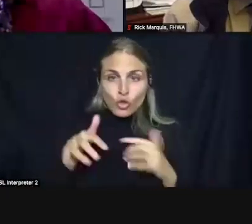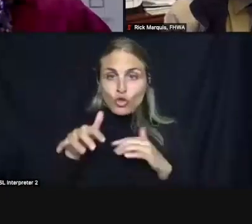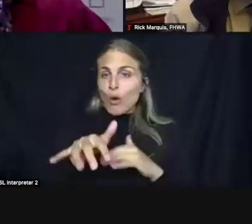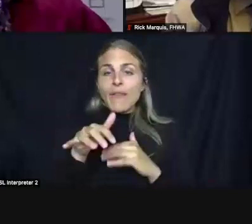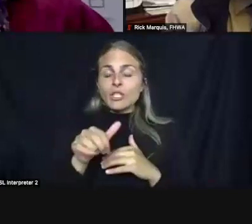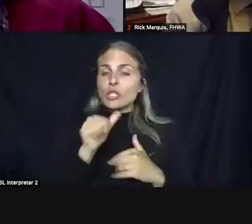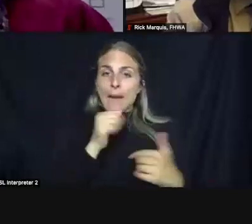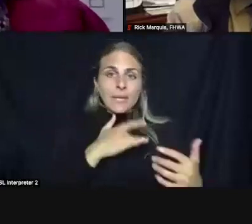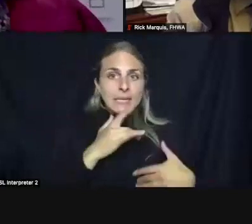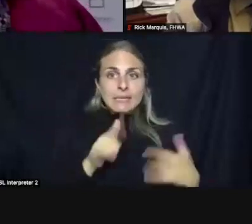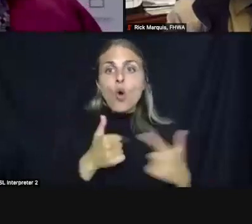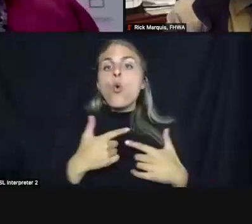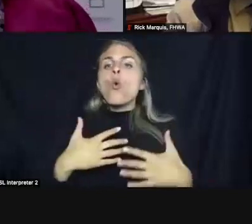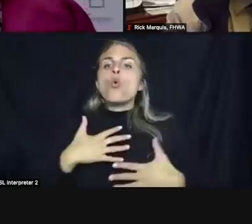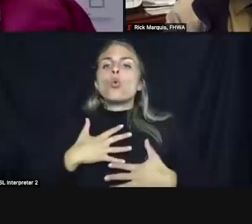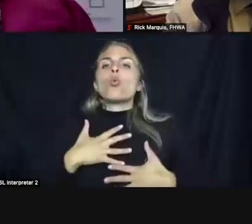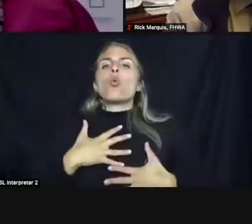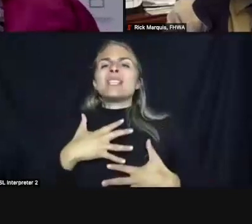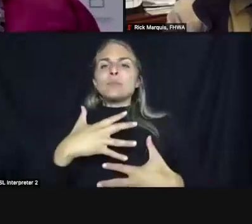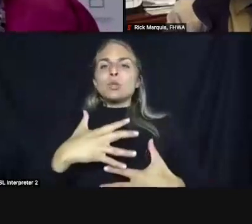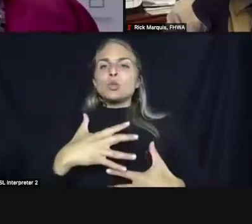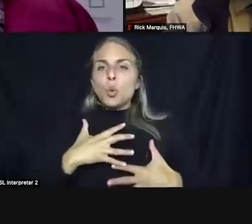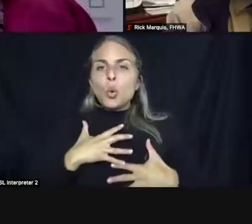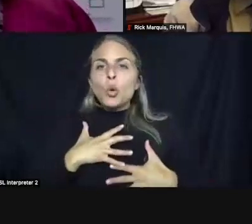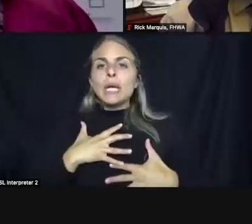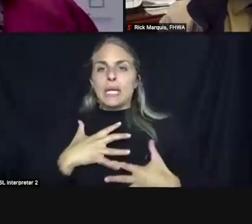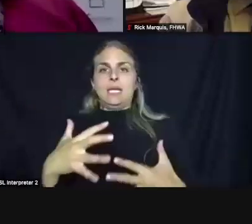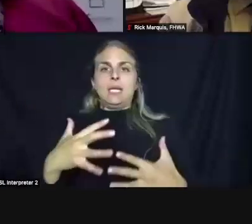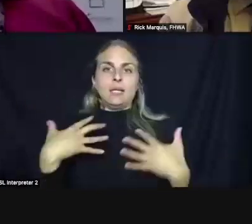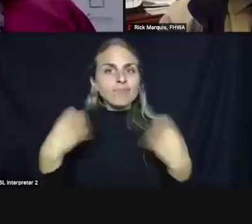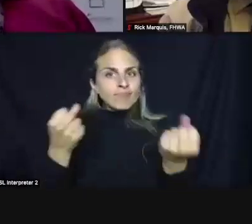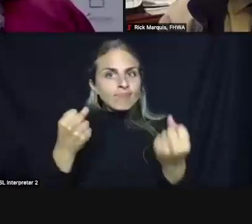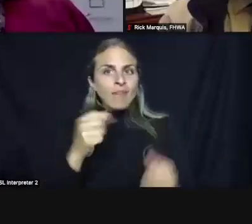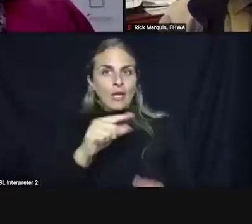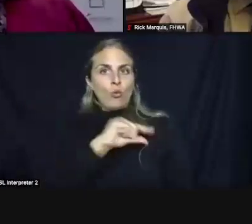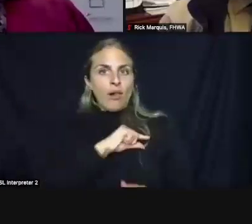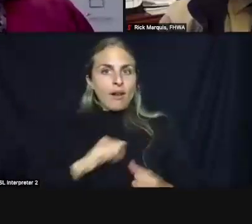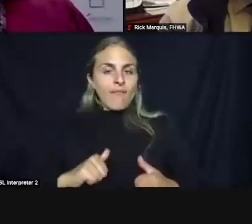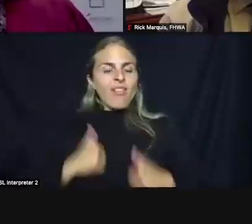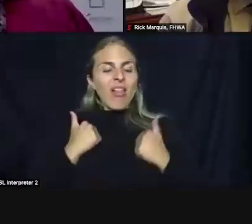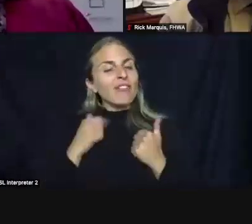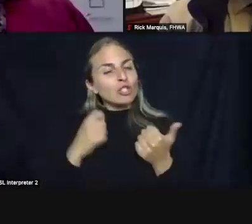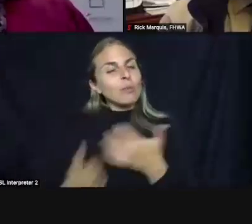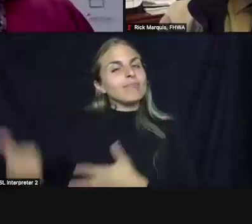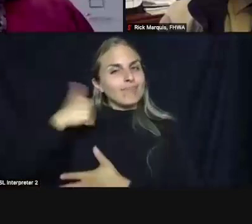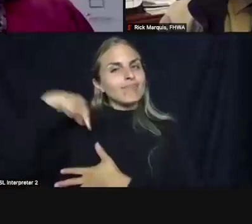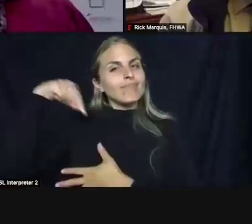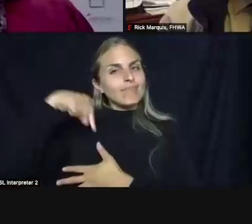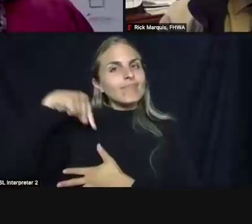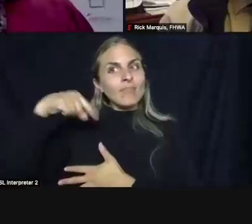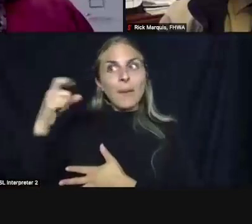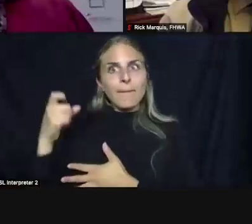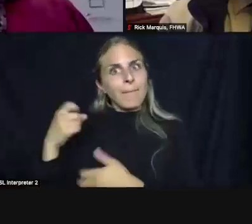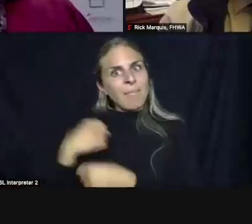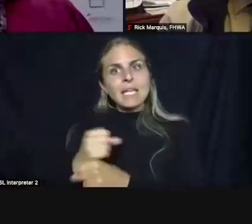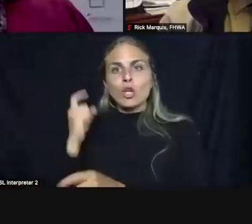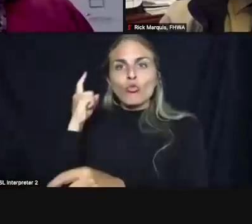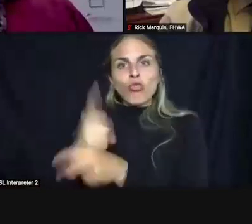Tráfico no debería ser una consideración, la respiración, calidad de la vida,